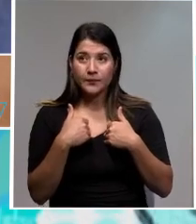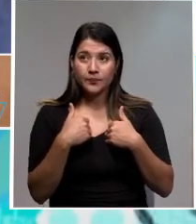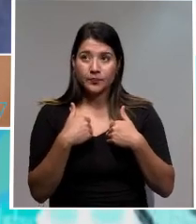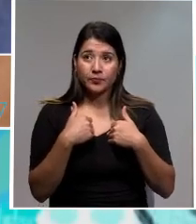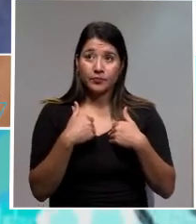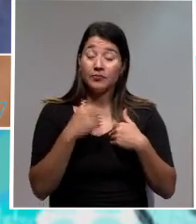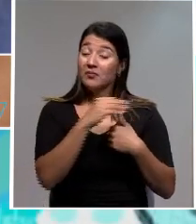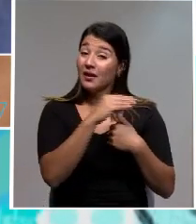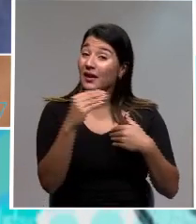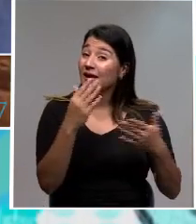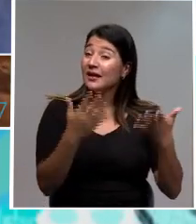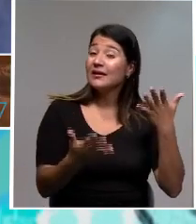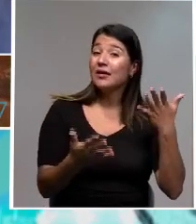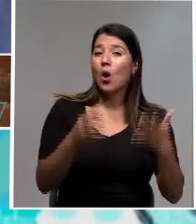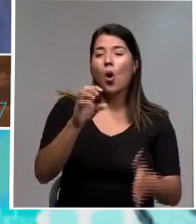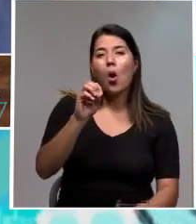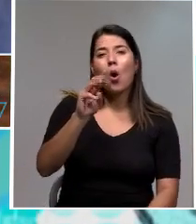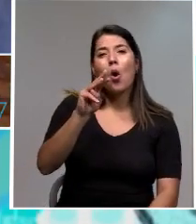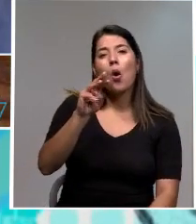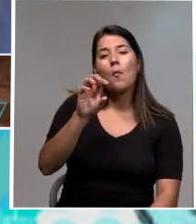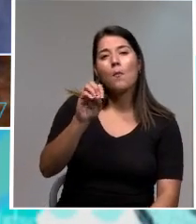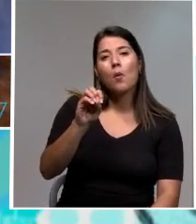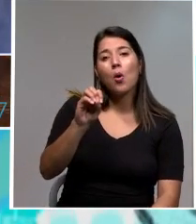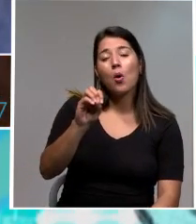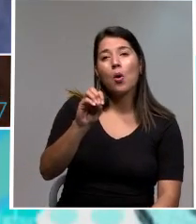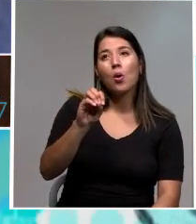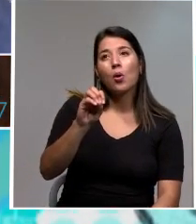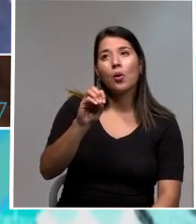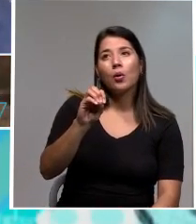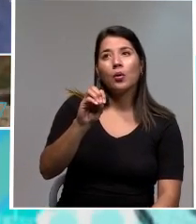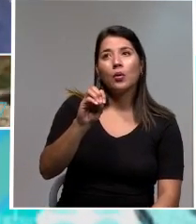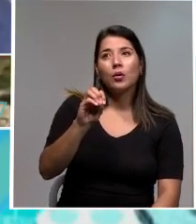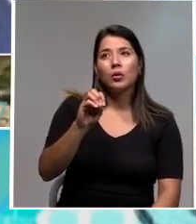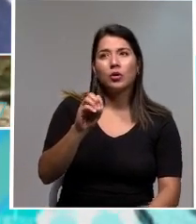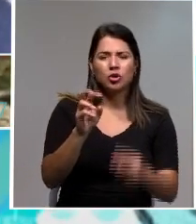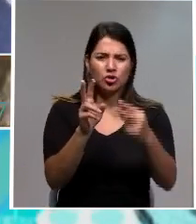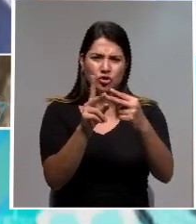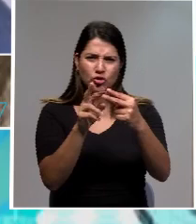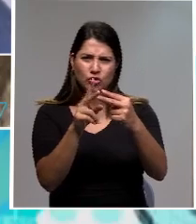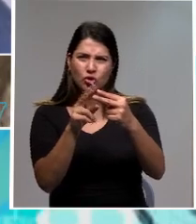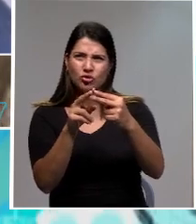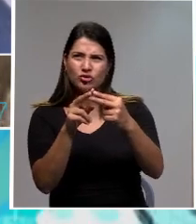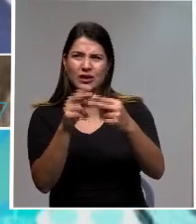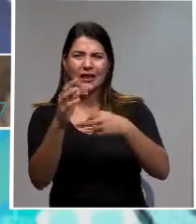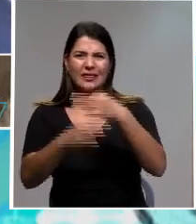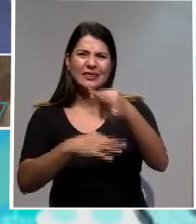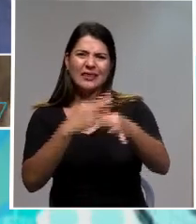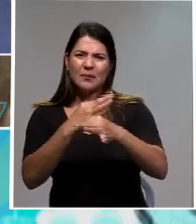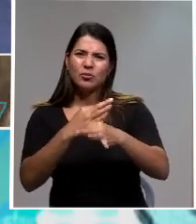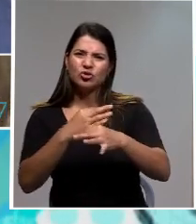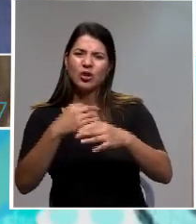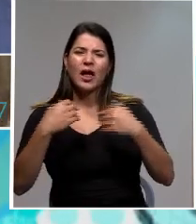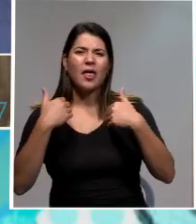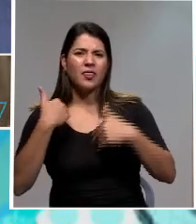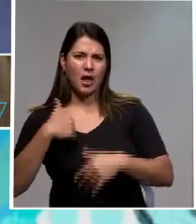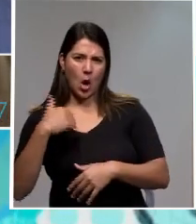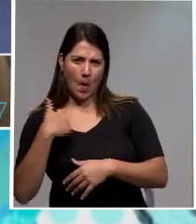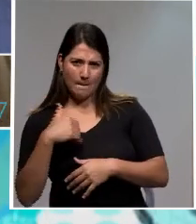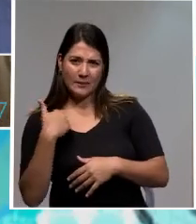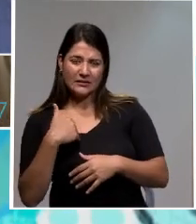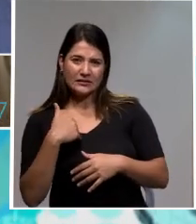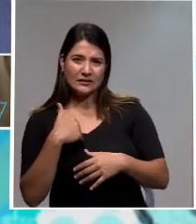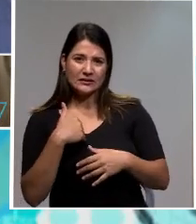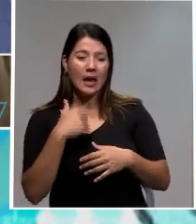que la interacción con el Homo sapiens haya causado la desaparición de estas dos especies de Homo. Es así como el ser humano